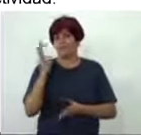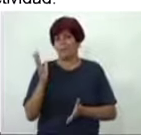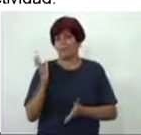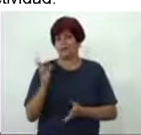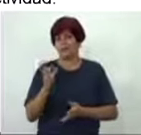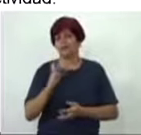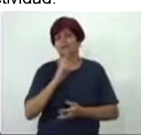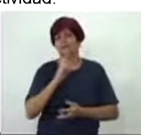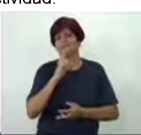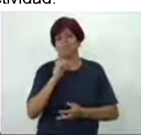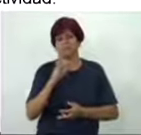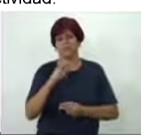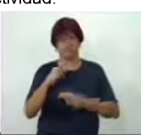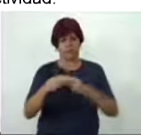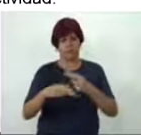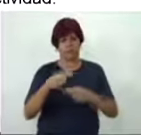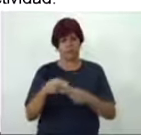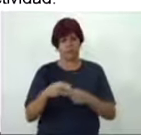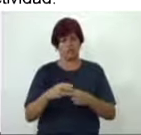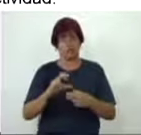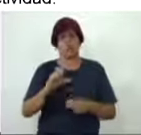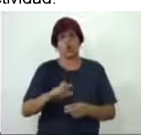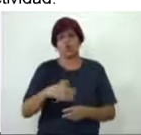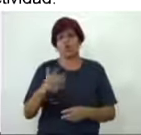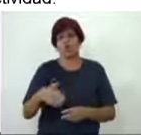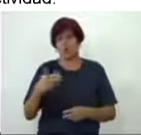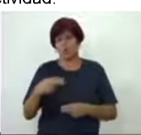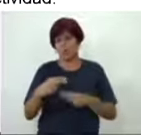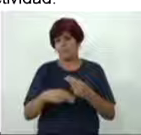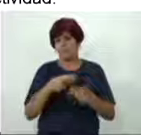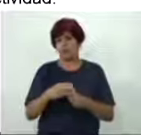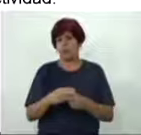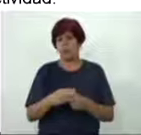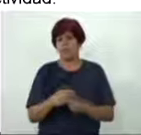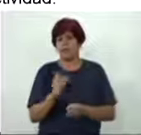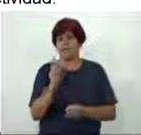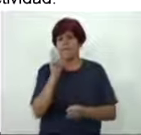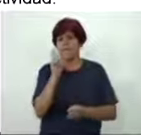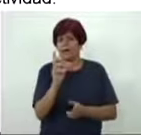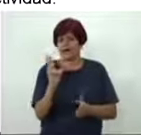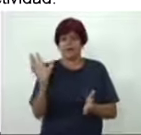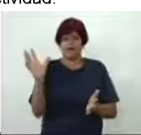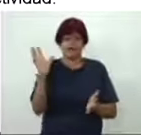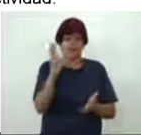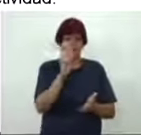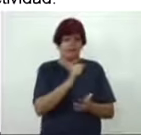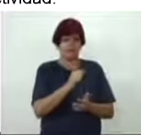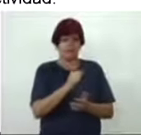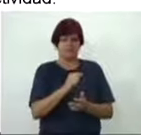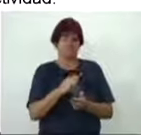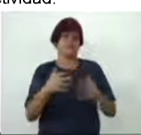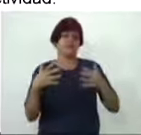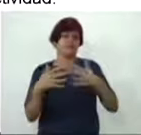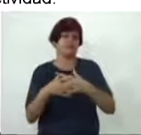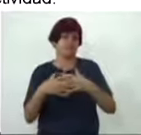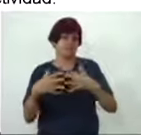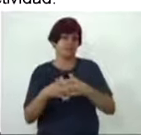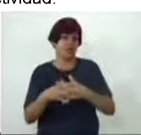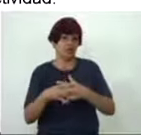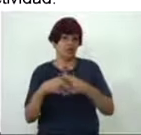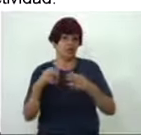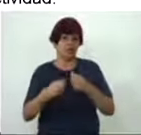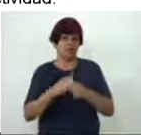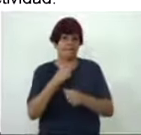si responde lo que hizo y cómo lo hizo, si utiliza palabras generalizadoras, si establece relaciones en aplicar